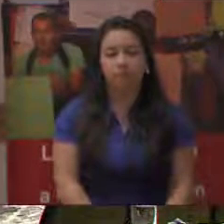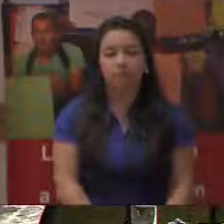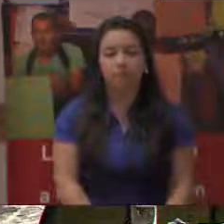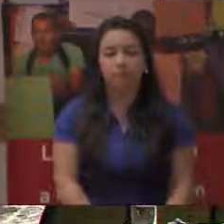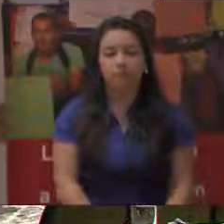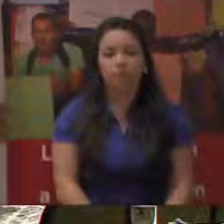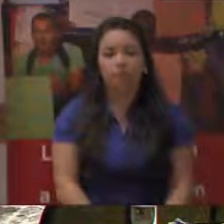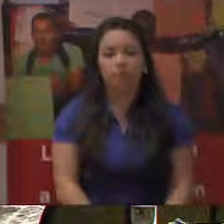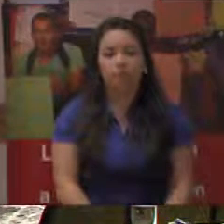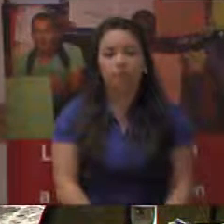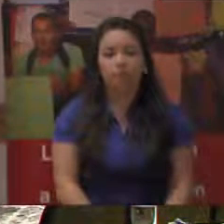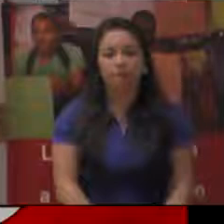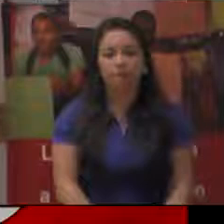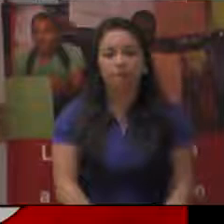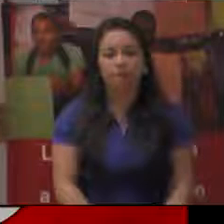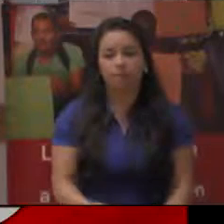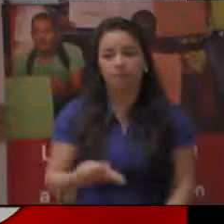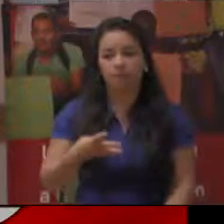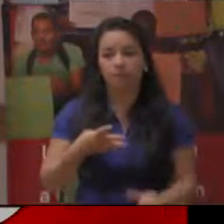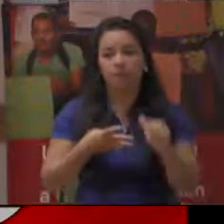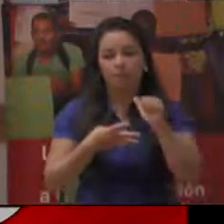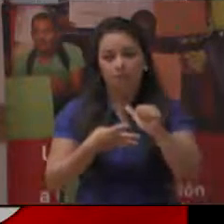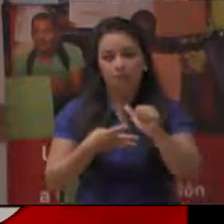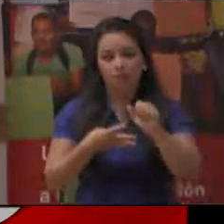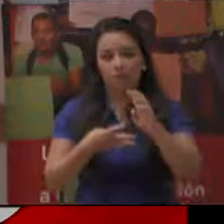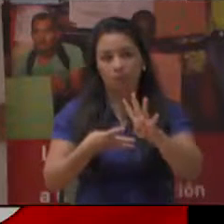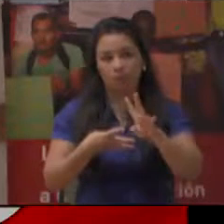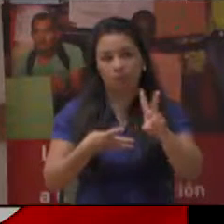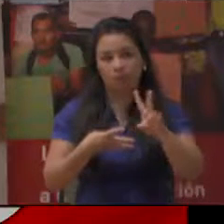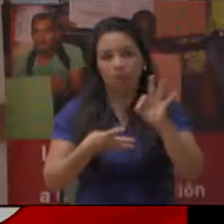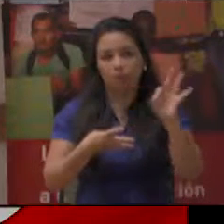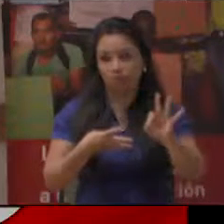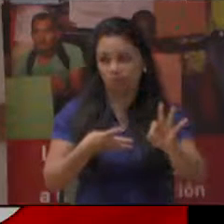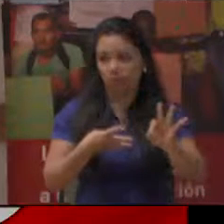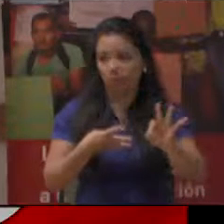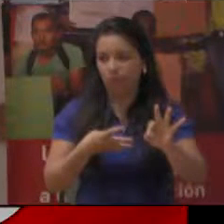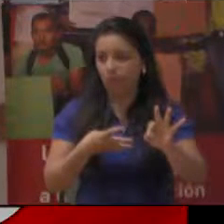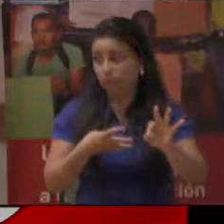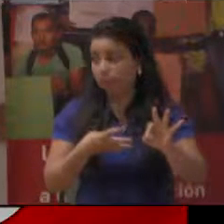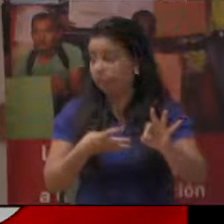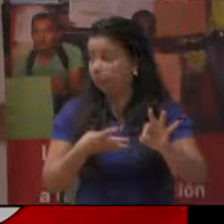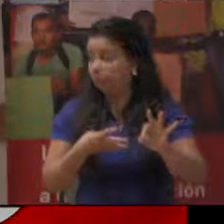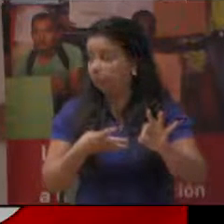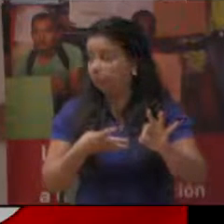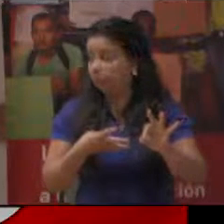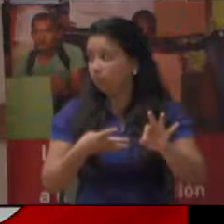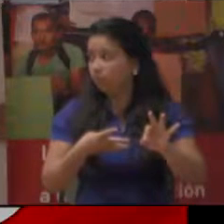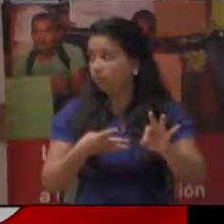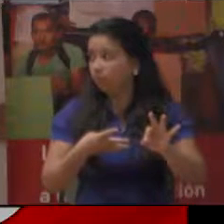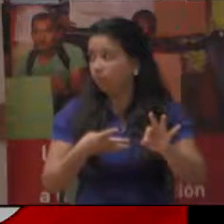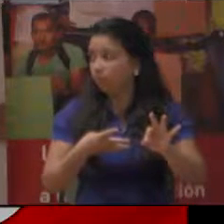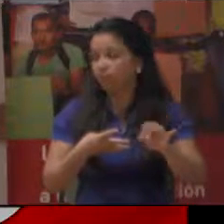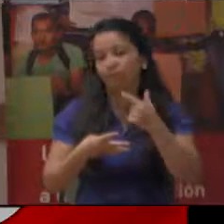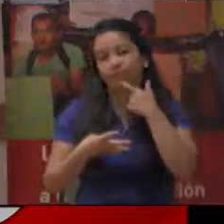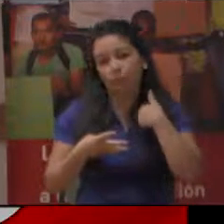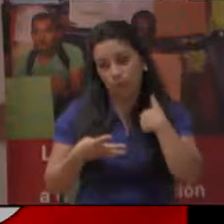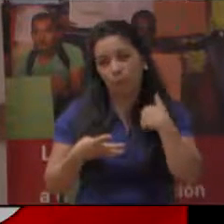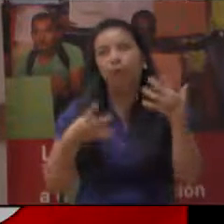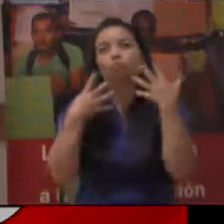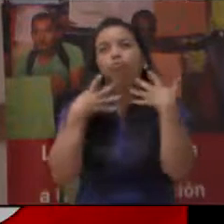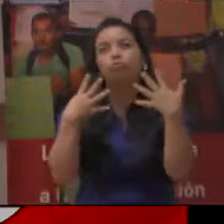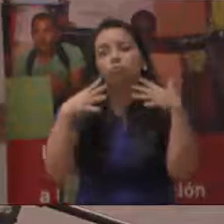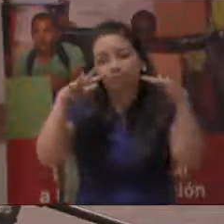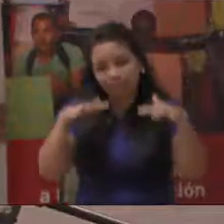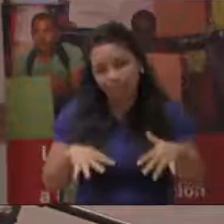El día de hoy, A, 42%. Nos hubieran dicho antes para bajarles al aire. Frío, dice